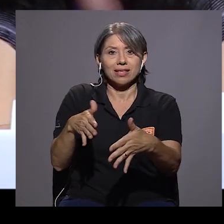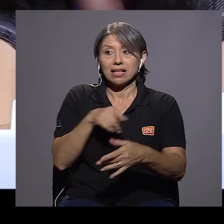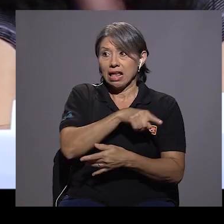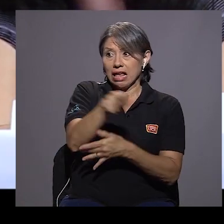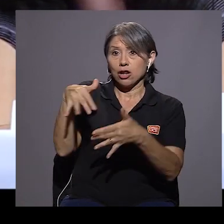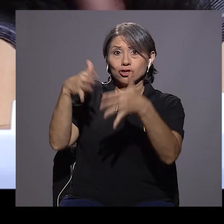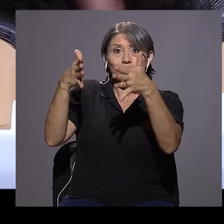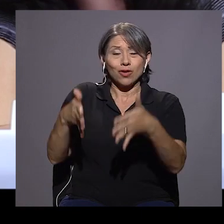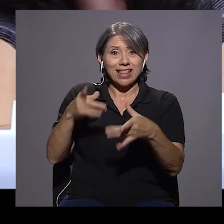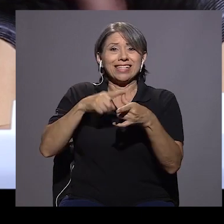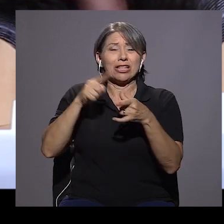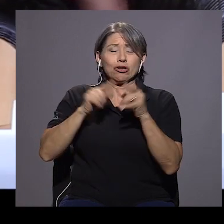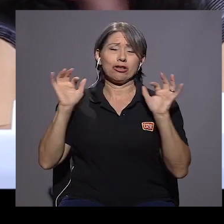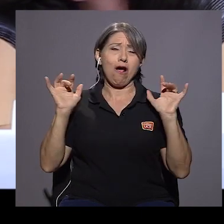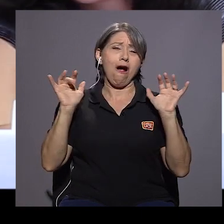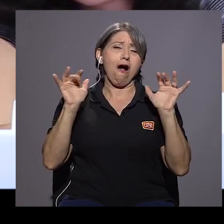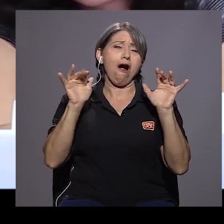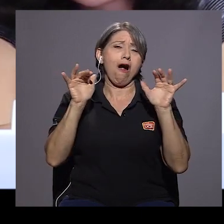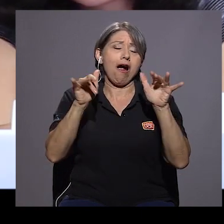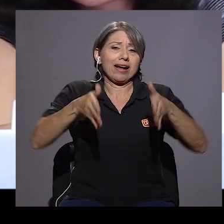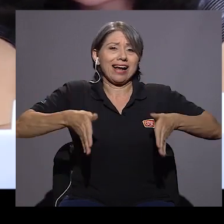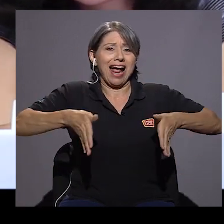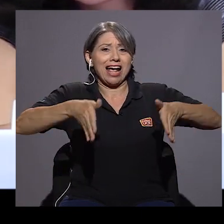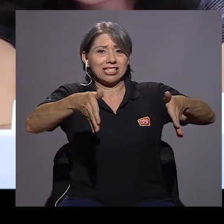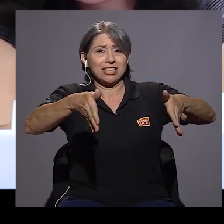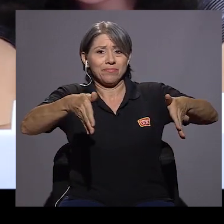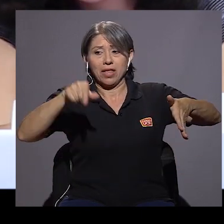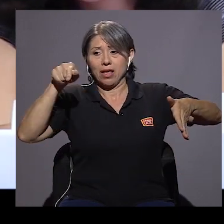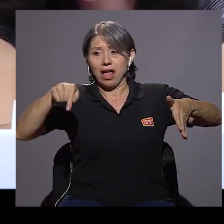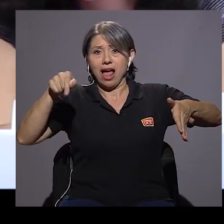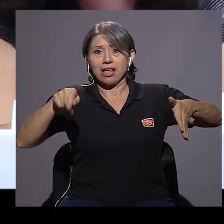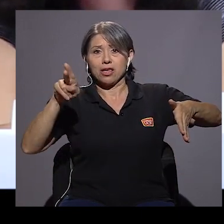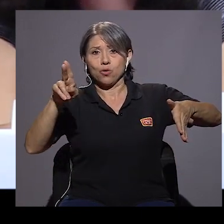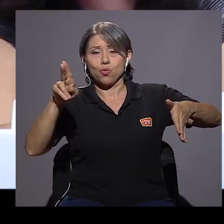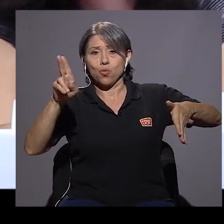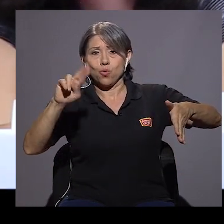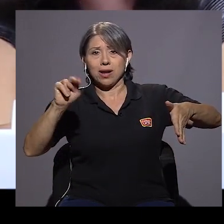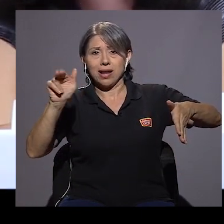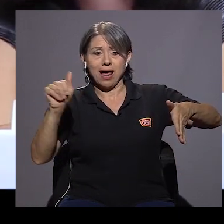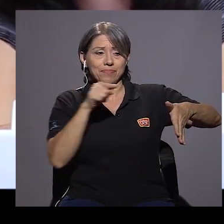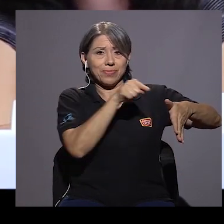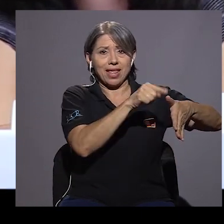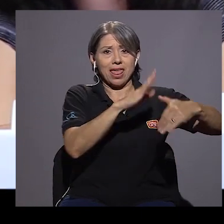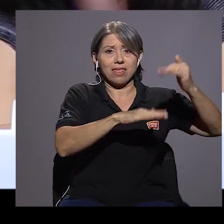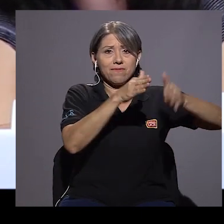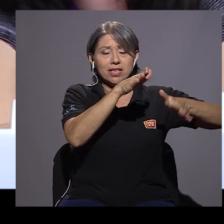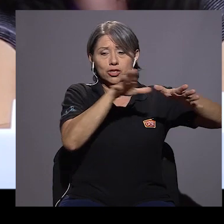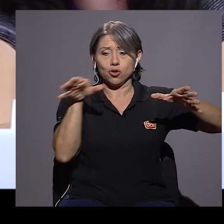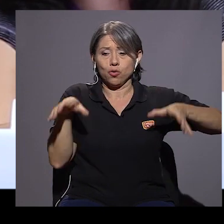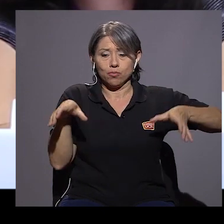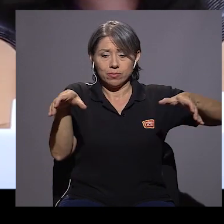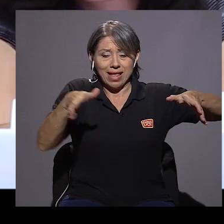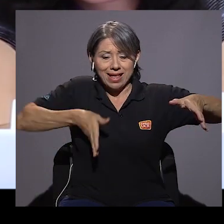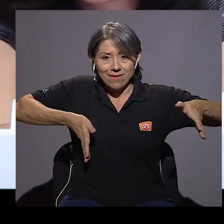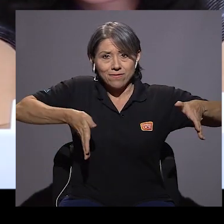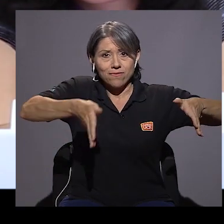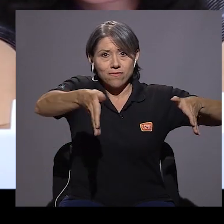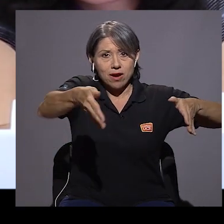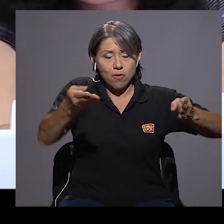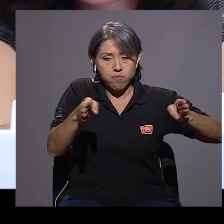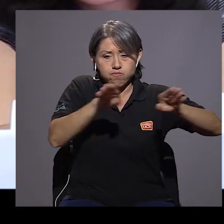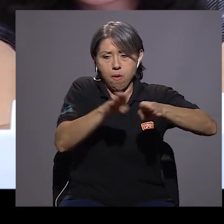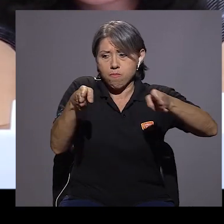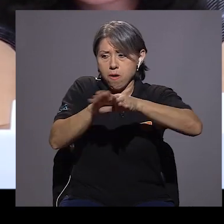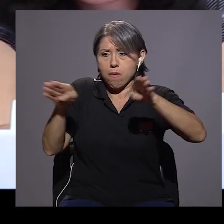la comunidad estudiantil salió a tomar masivamente la calle, situada entre la sede Omar Dengo y el edificio de rectoría.